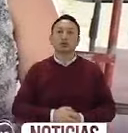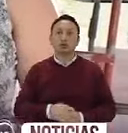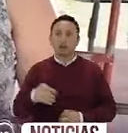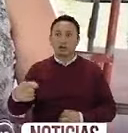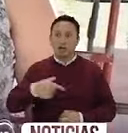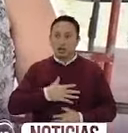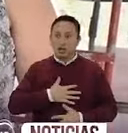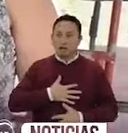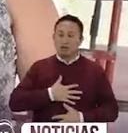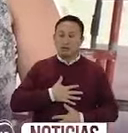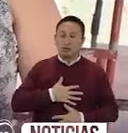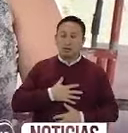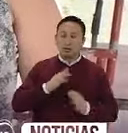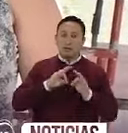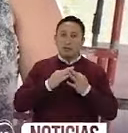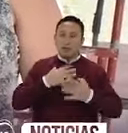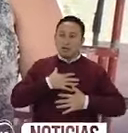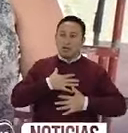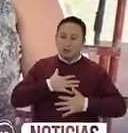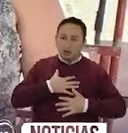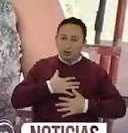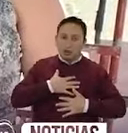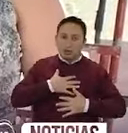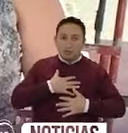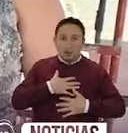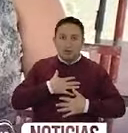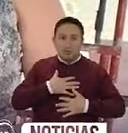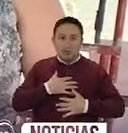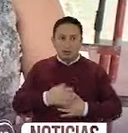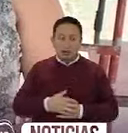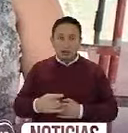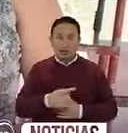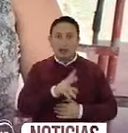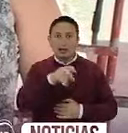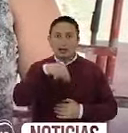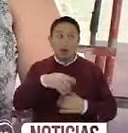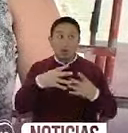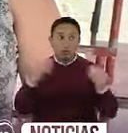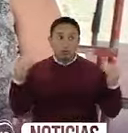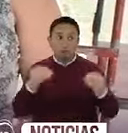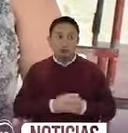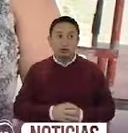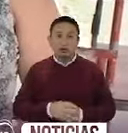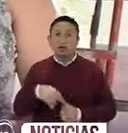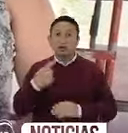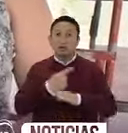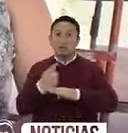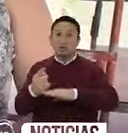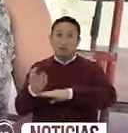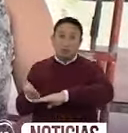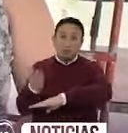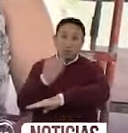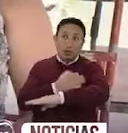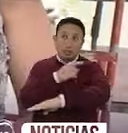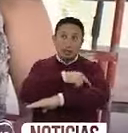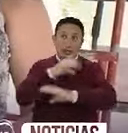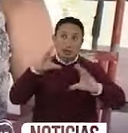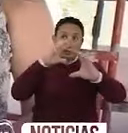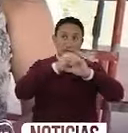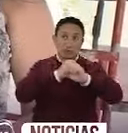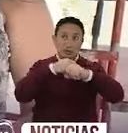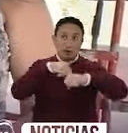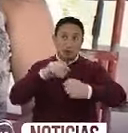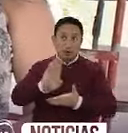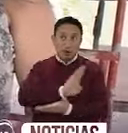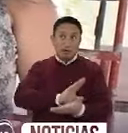deja a una familia, y no solo una familia, con este tema de los apagones también hace una semana. Por la noche aquí en el